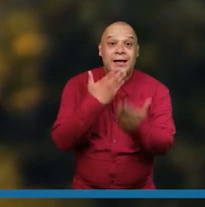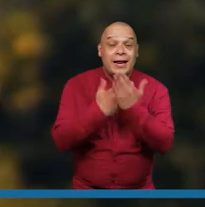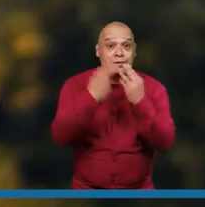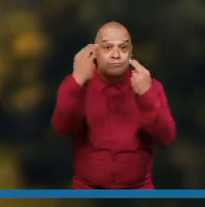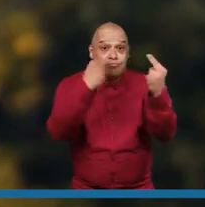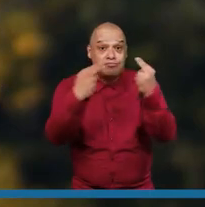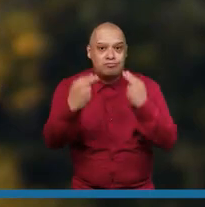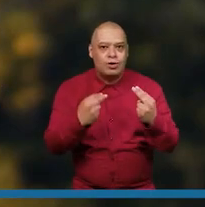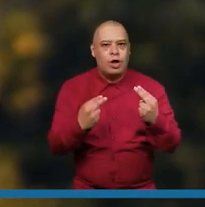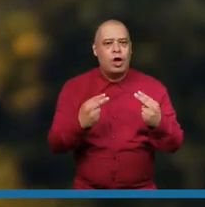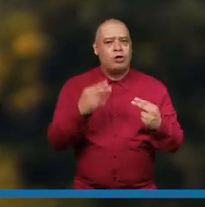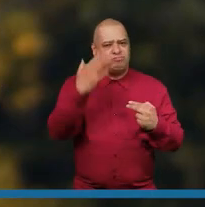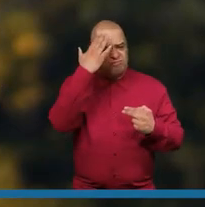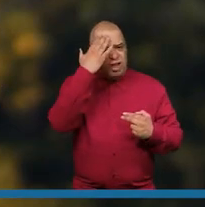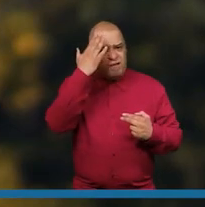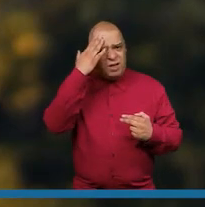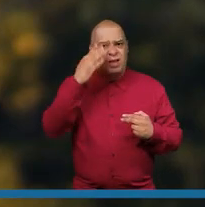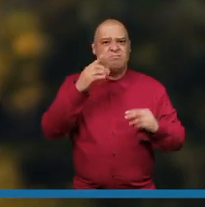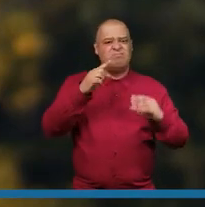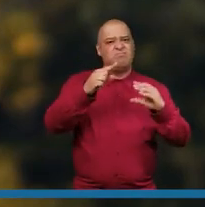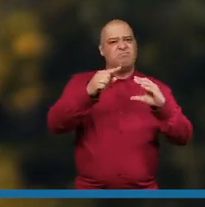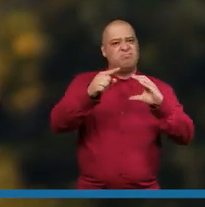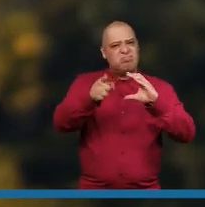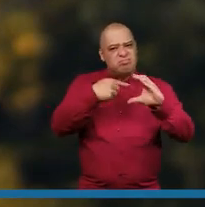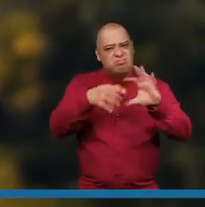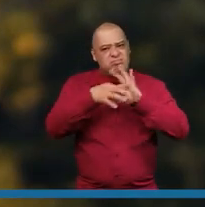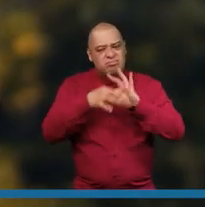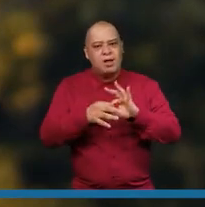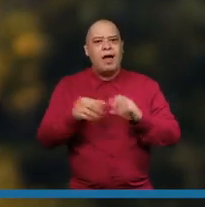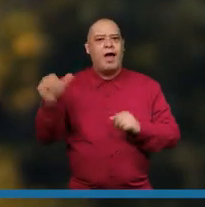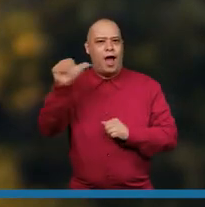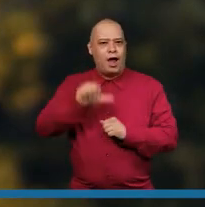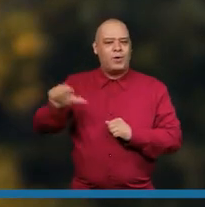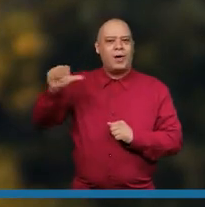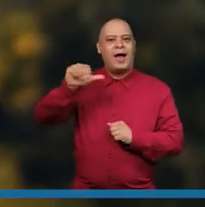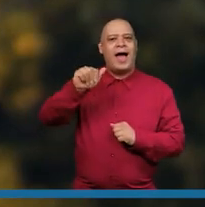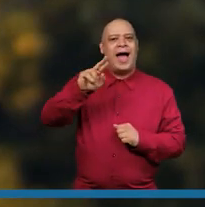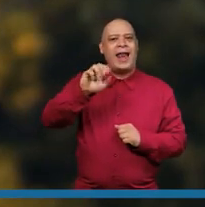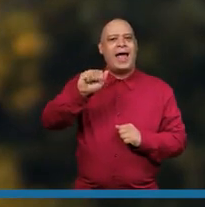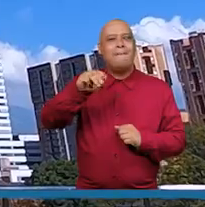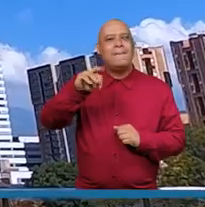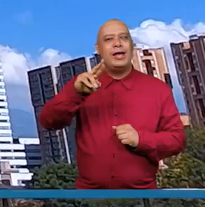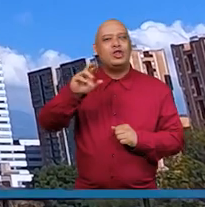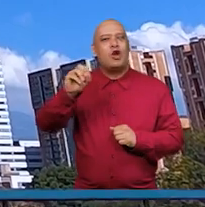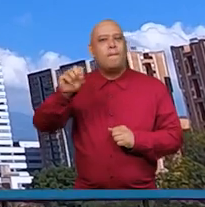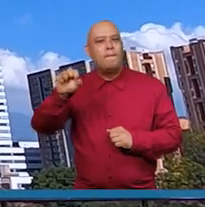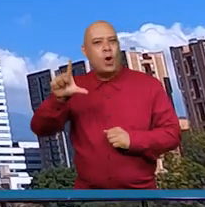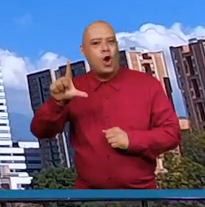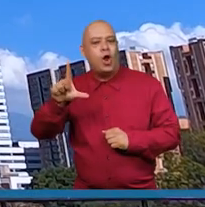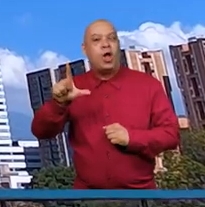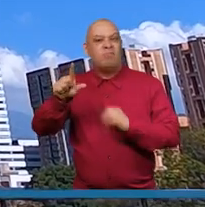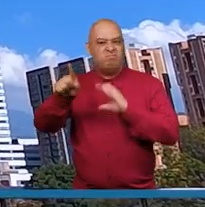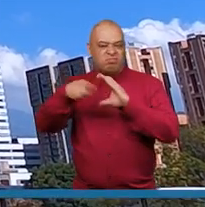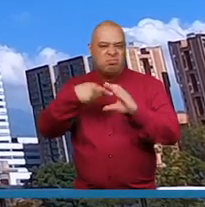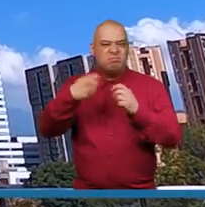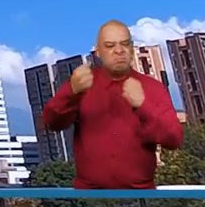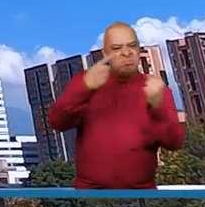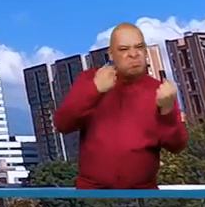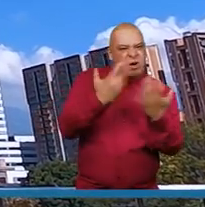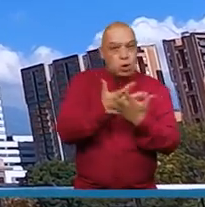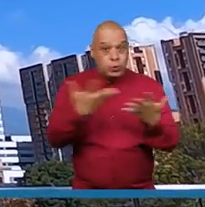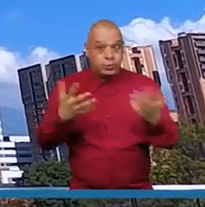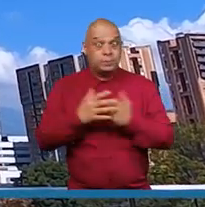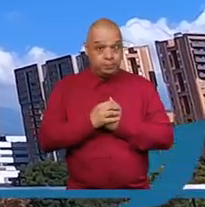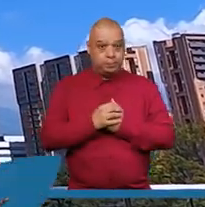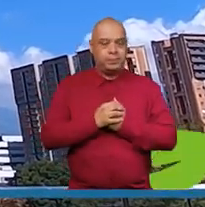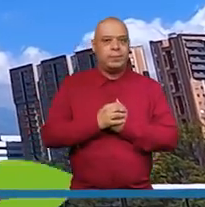Gracias por continuar en Área Sostenible. Recuerda que pueden interactuar con nosotros a través de nuestras redes sociales @areametropol. Estamos